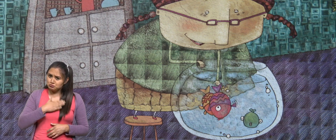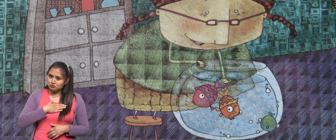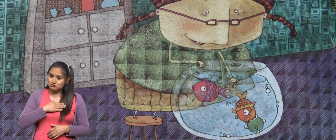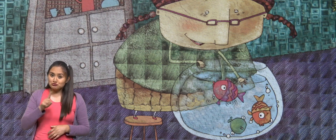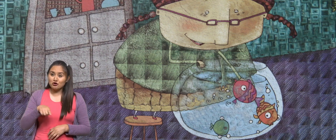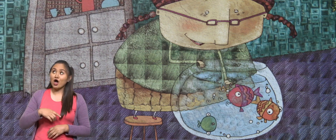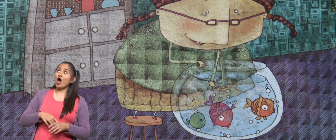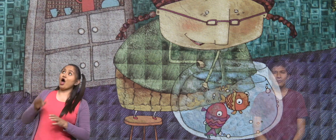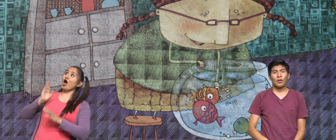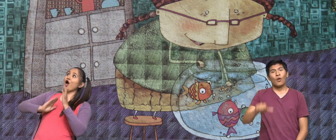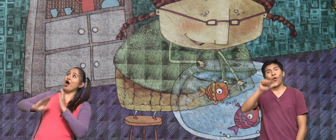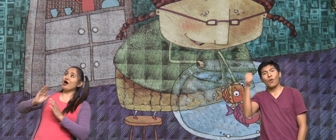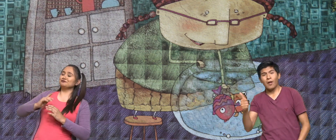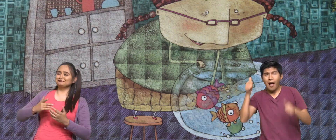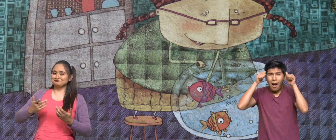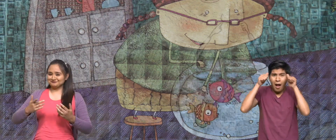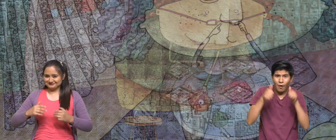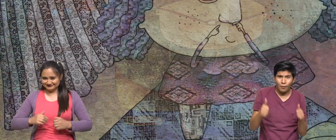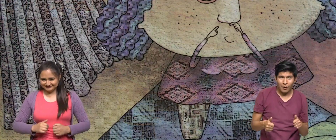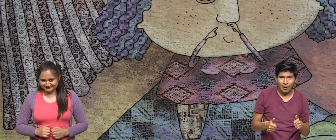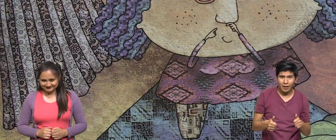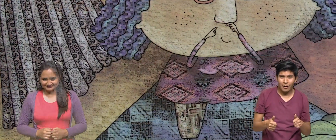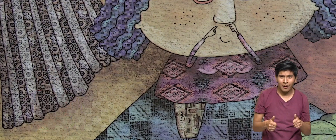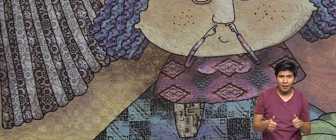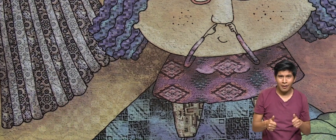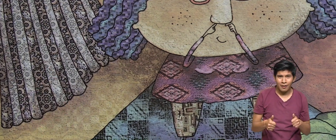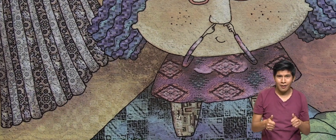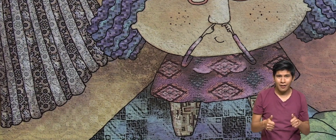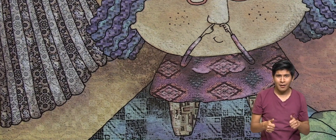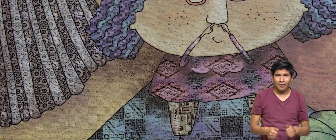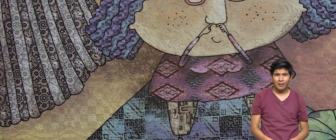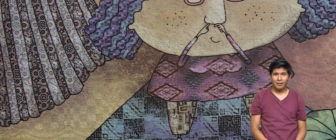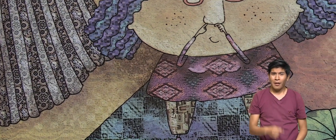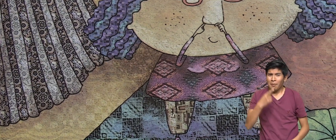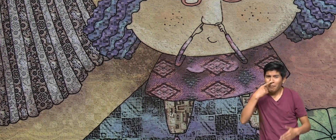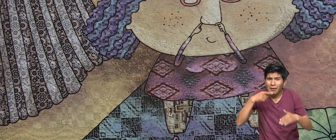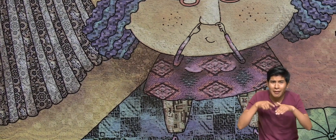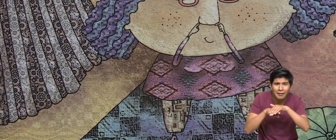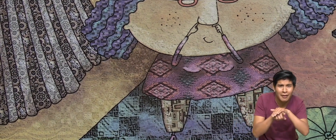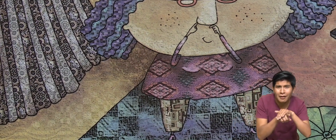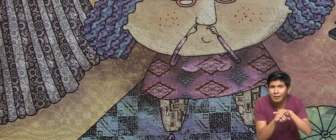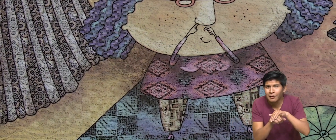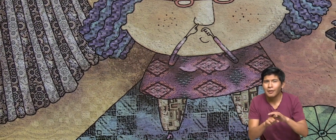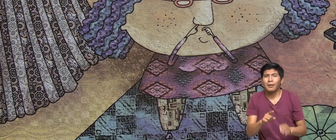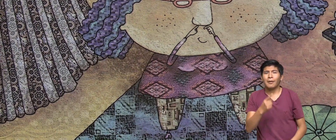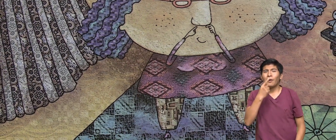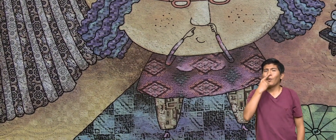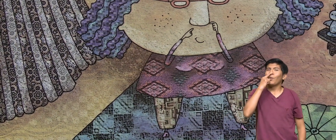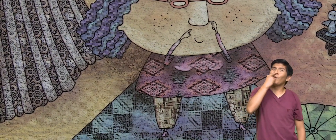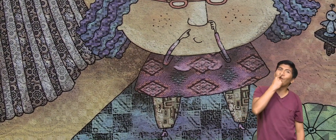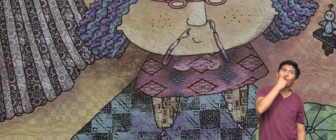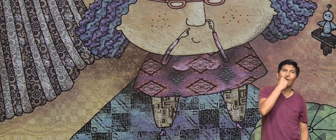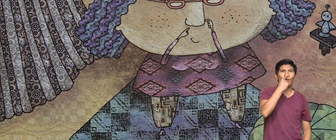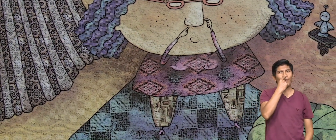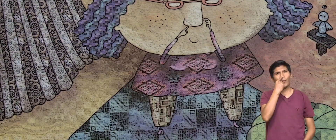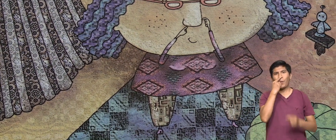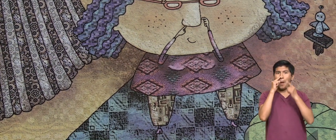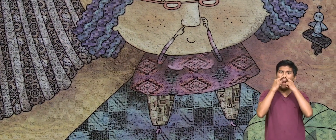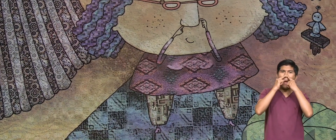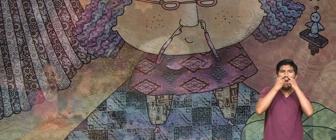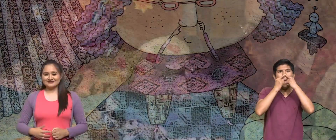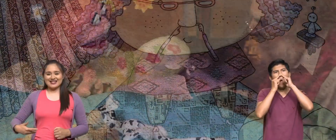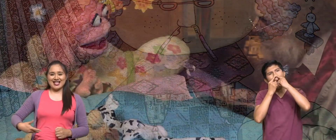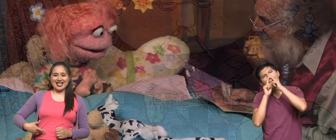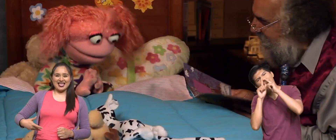peces! ¡Están boca arriba! Y en una esquina, la abuelita Inés se mete los dedos en la